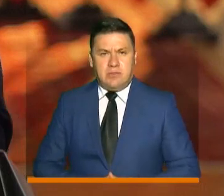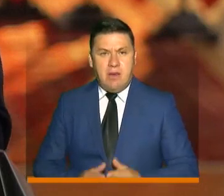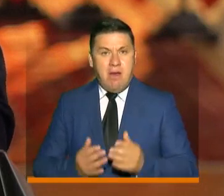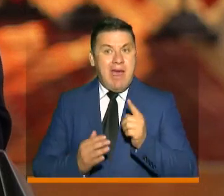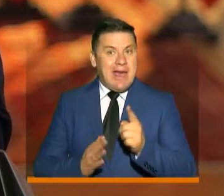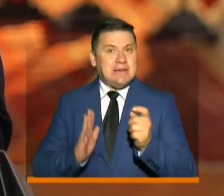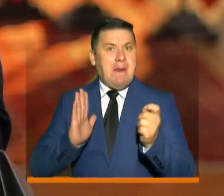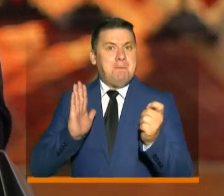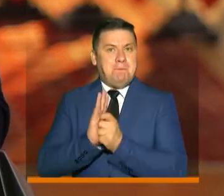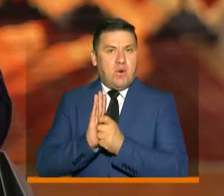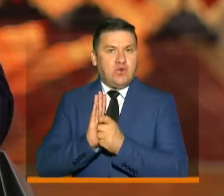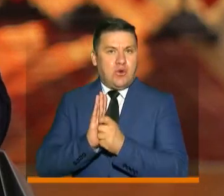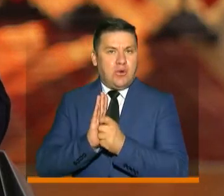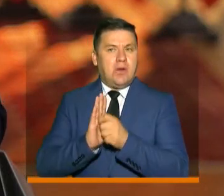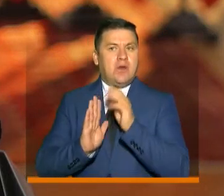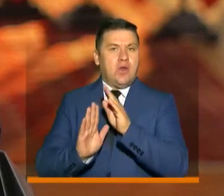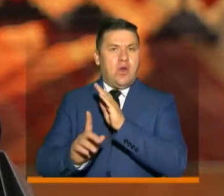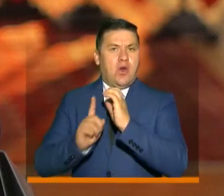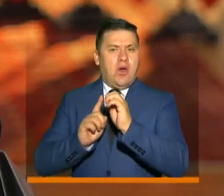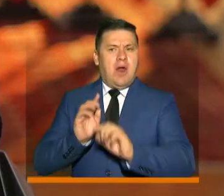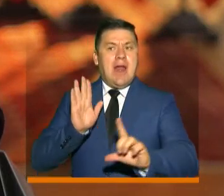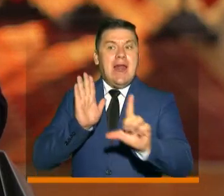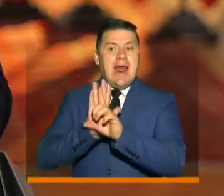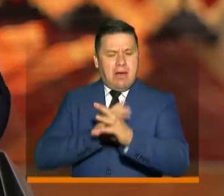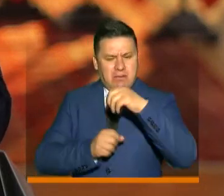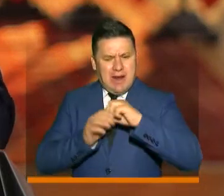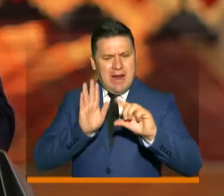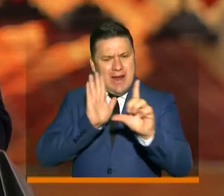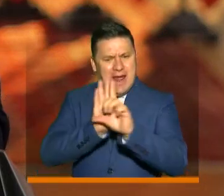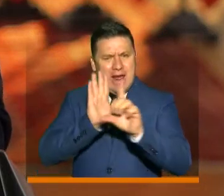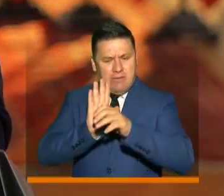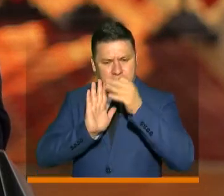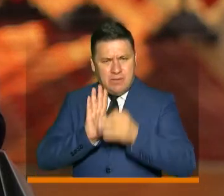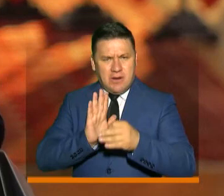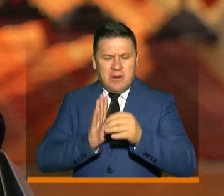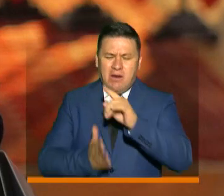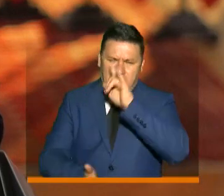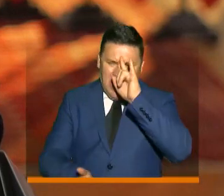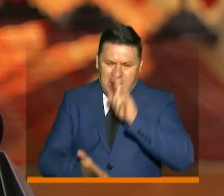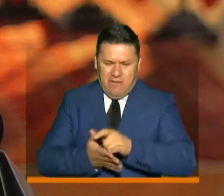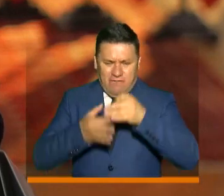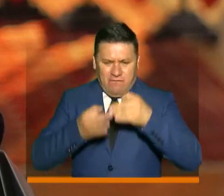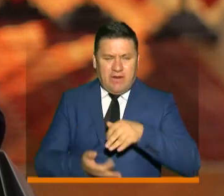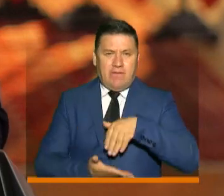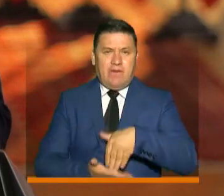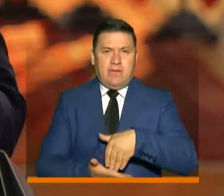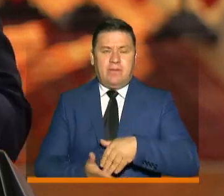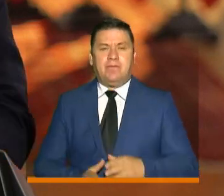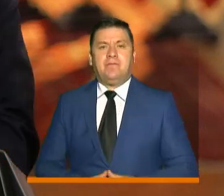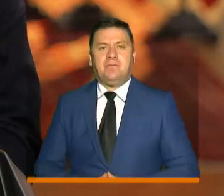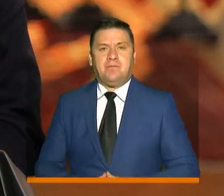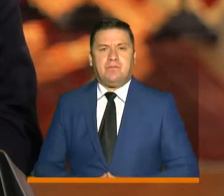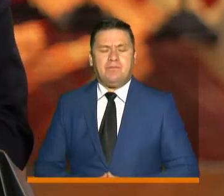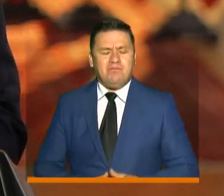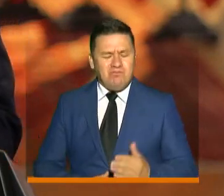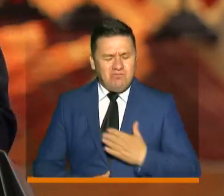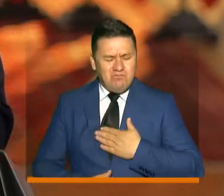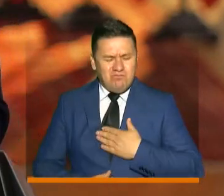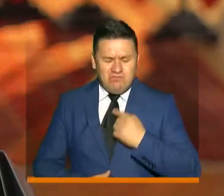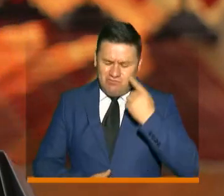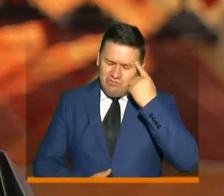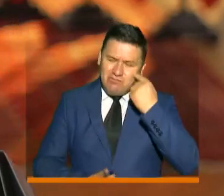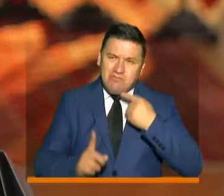eso consiste la cultura de legalidad en la que creemos con firmeza con esa convicción